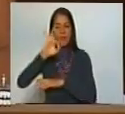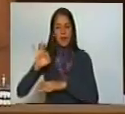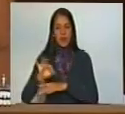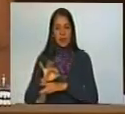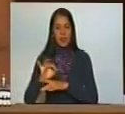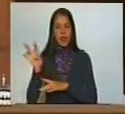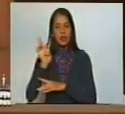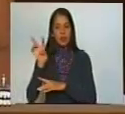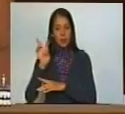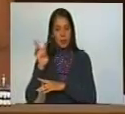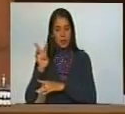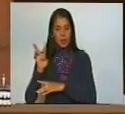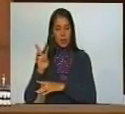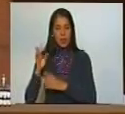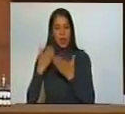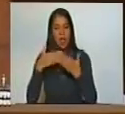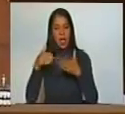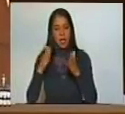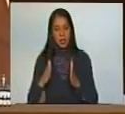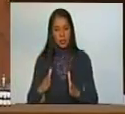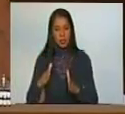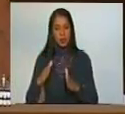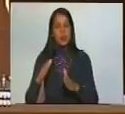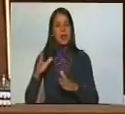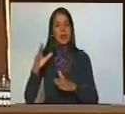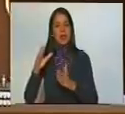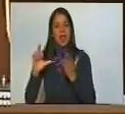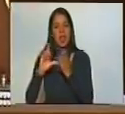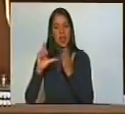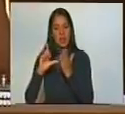de Estudiantes de Educación Media.